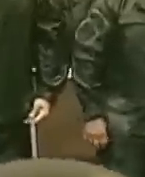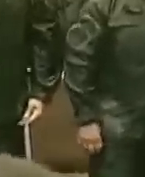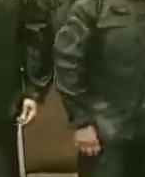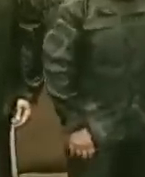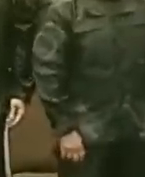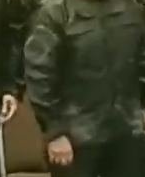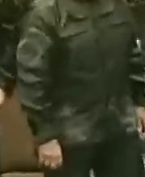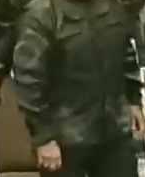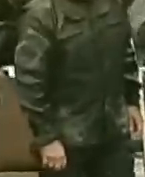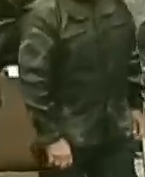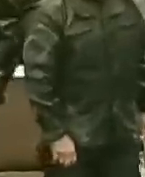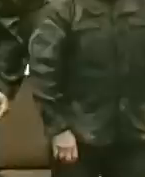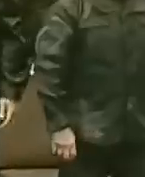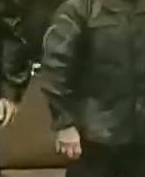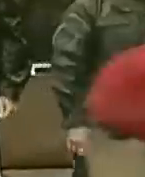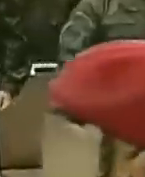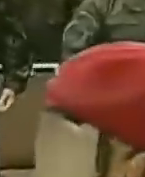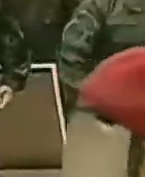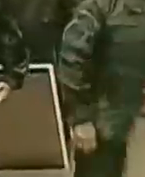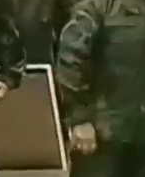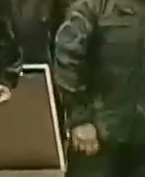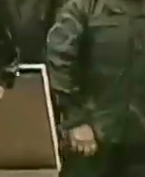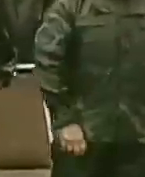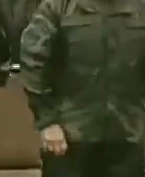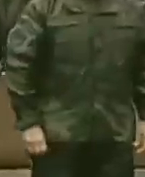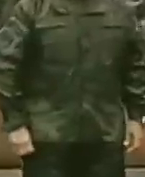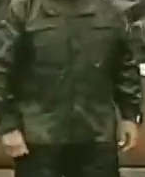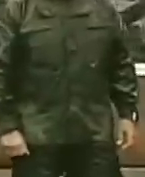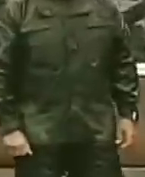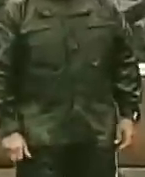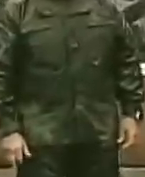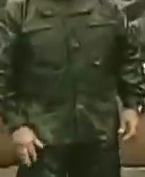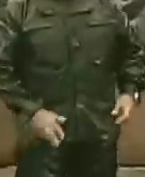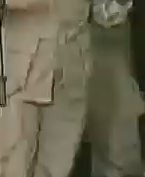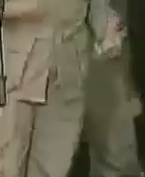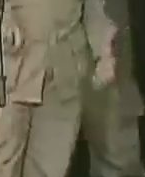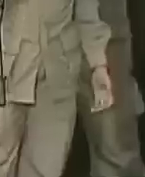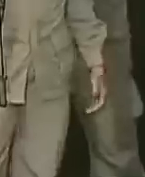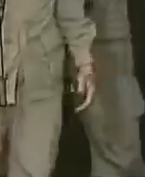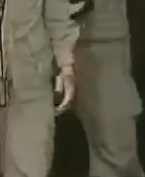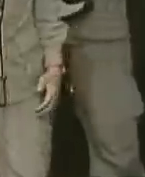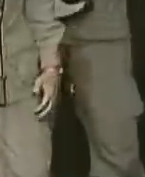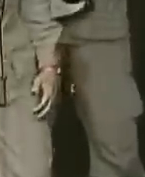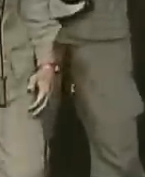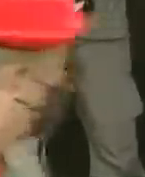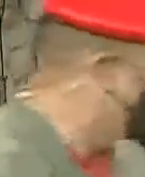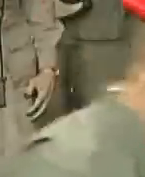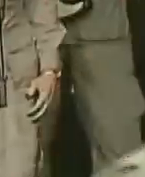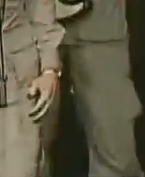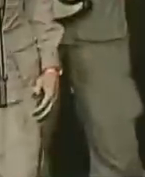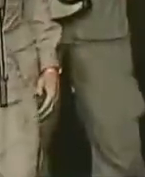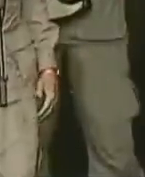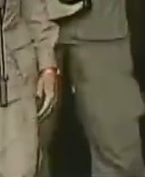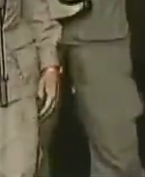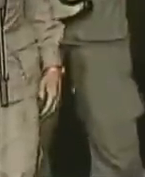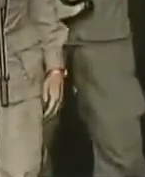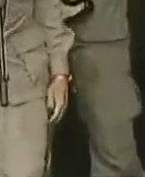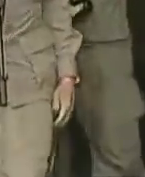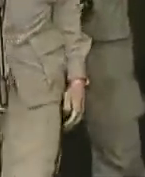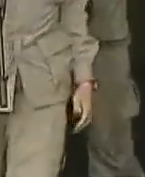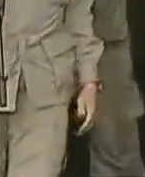año 2022. Ha reiterado como comandante en jefe de la Fuerza Armada Nacional Bolivariana, me